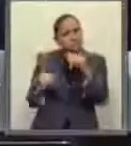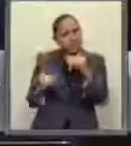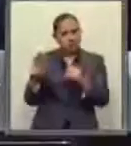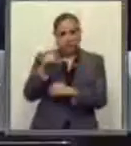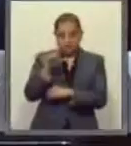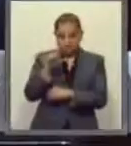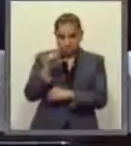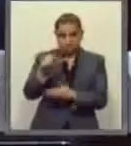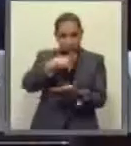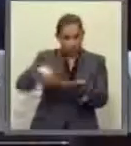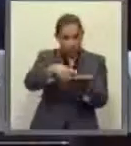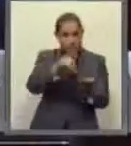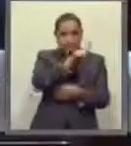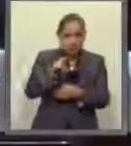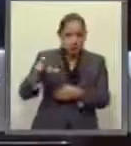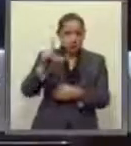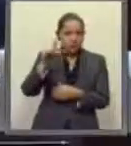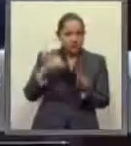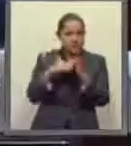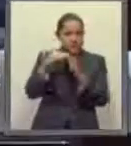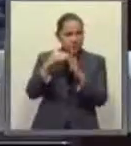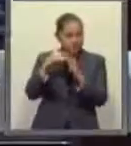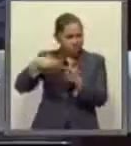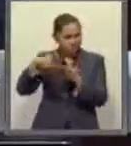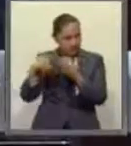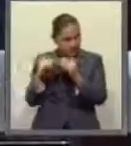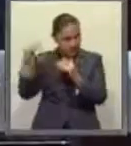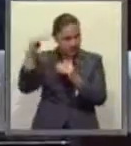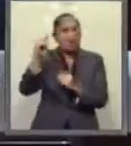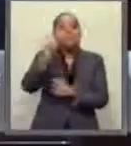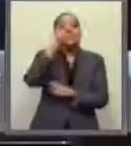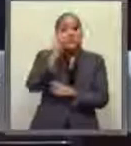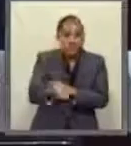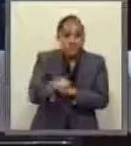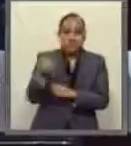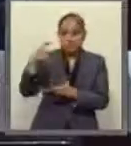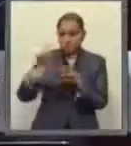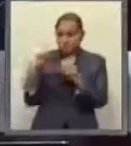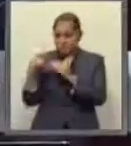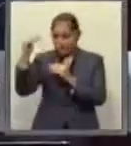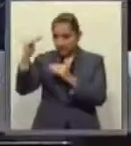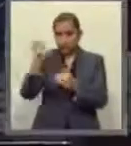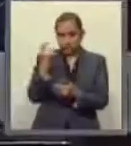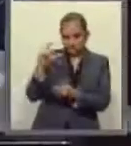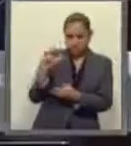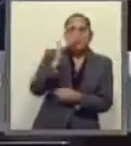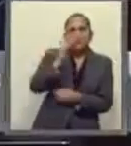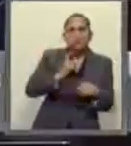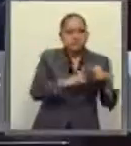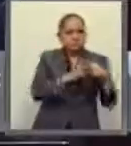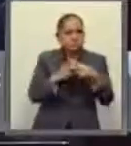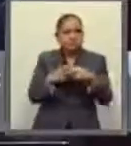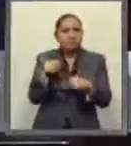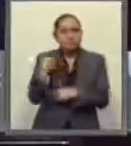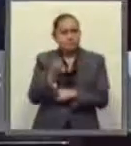comprará 70 millones de litros más es decir está abaratando Los costos de la producción